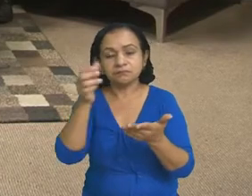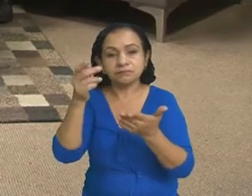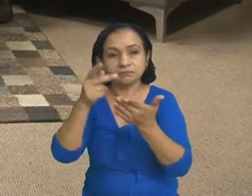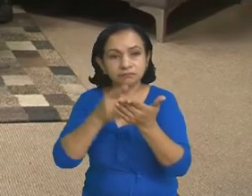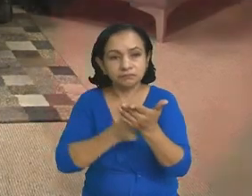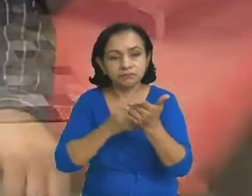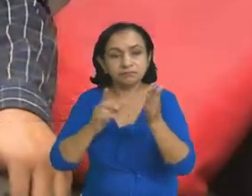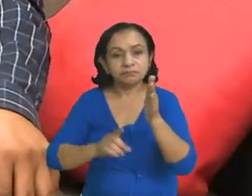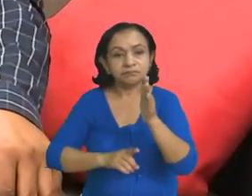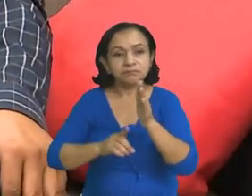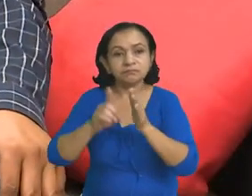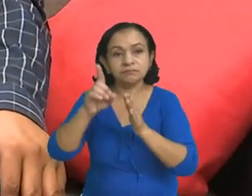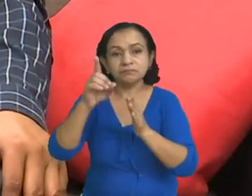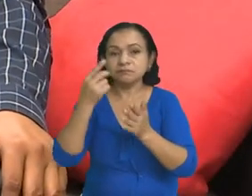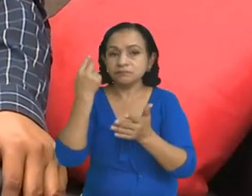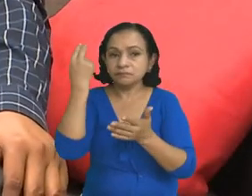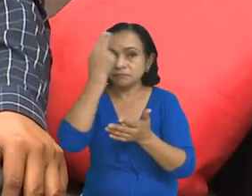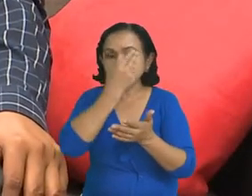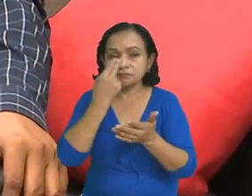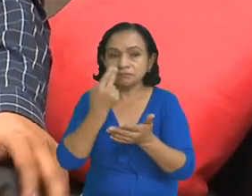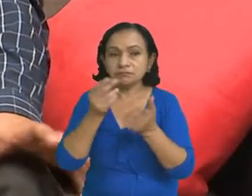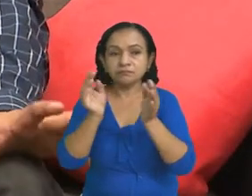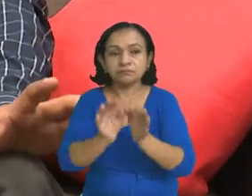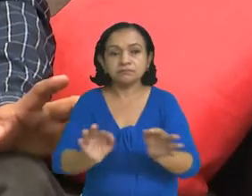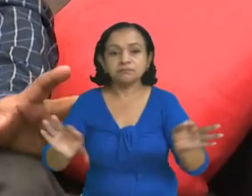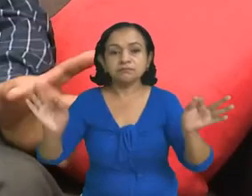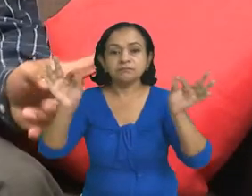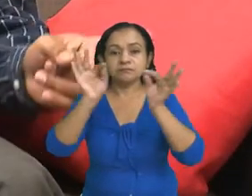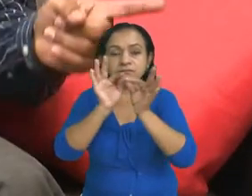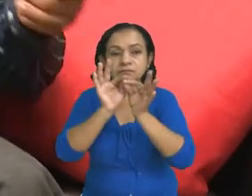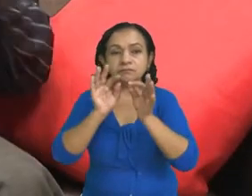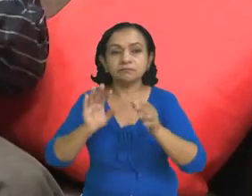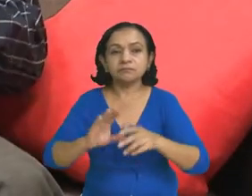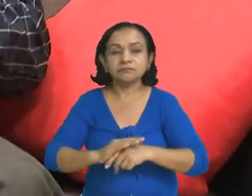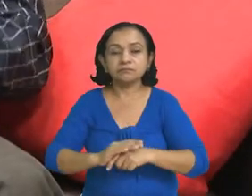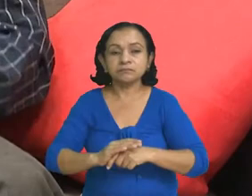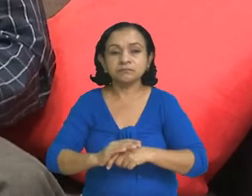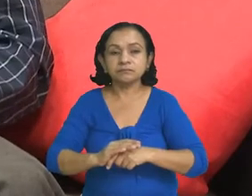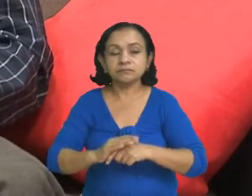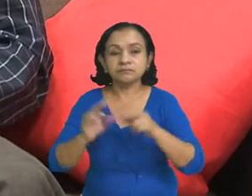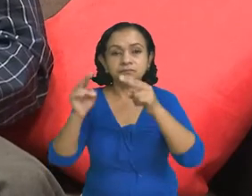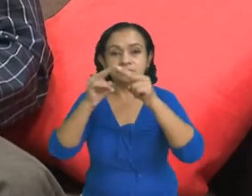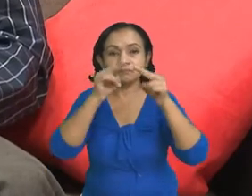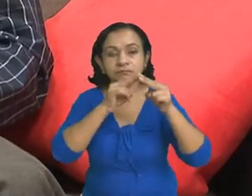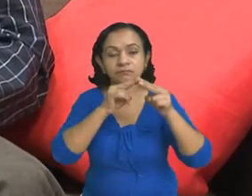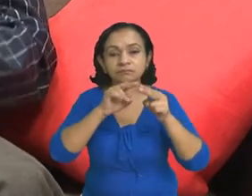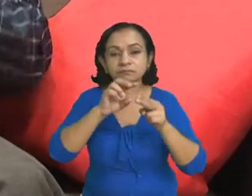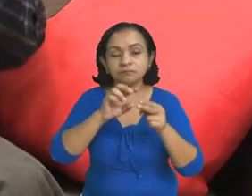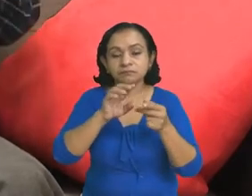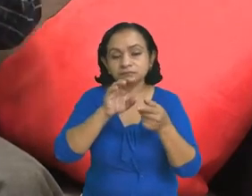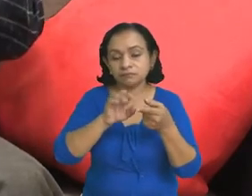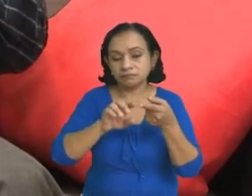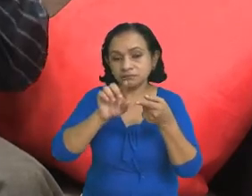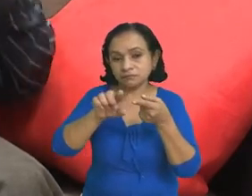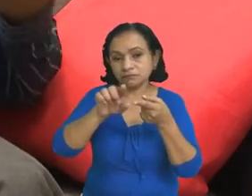vienen a desarrollarse, quisiera consultarle la importancia y relevancia que va a tener precisamente la interconexión hacia Bilwi, es decir, Costa Caribe Norte,